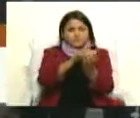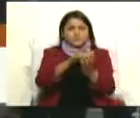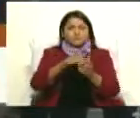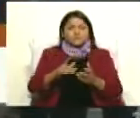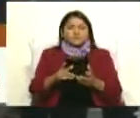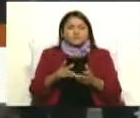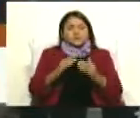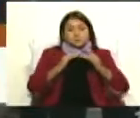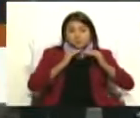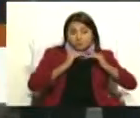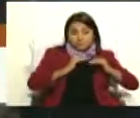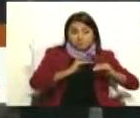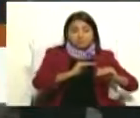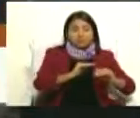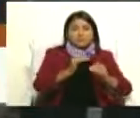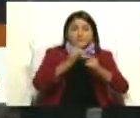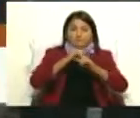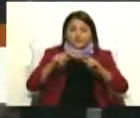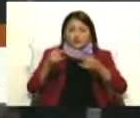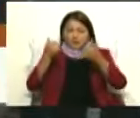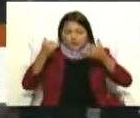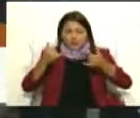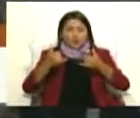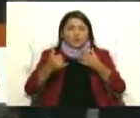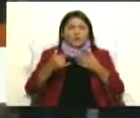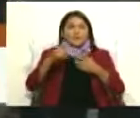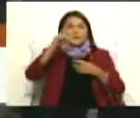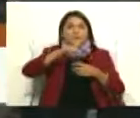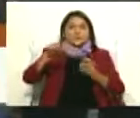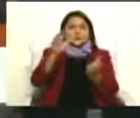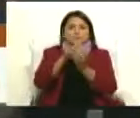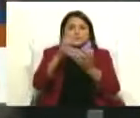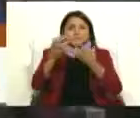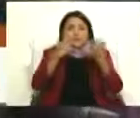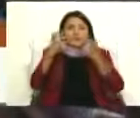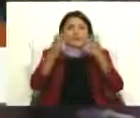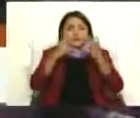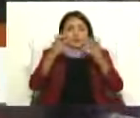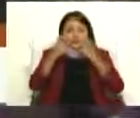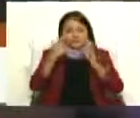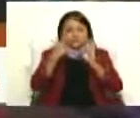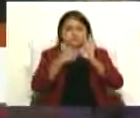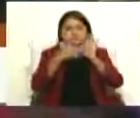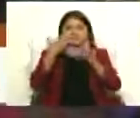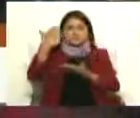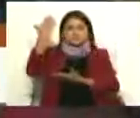dormido, pero escuchemos ahorita cómo ruge Margarita.